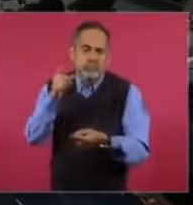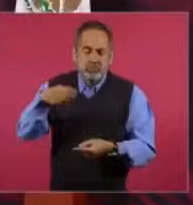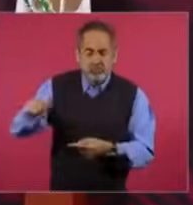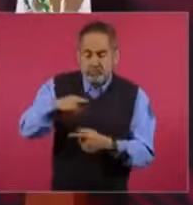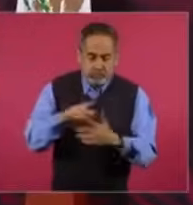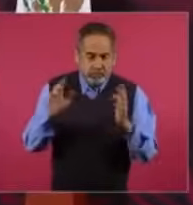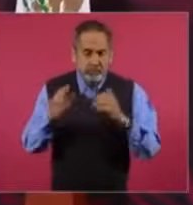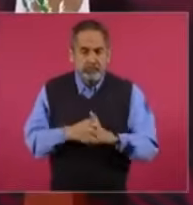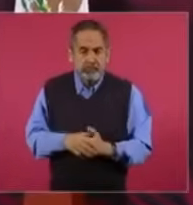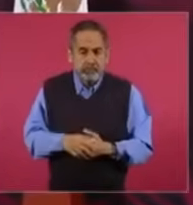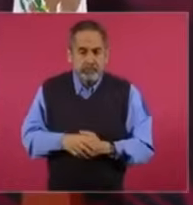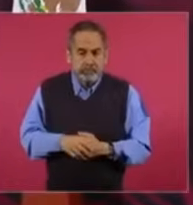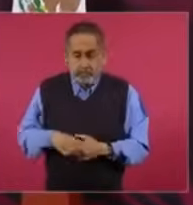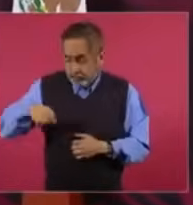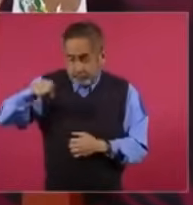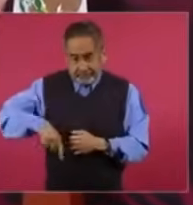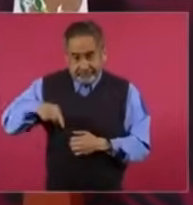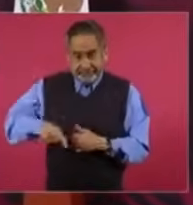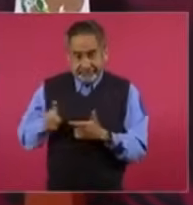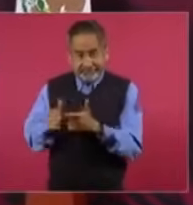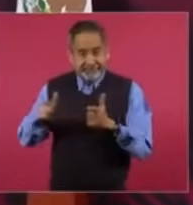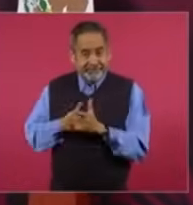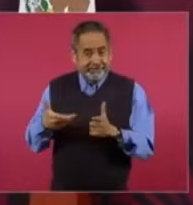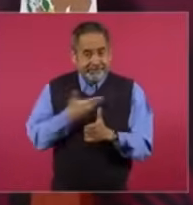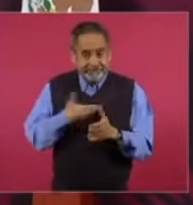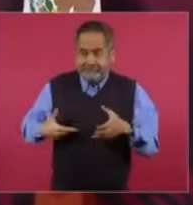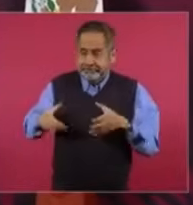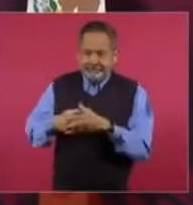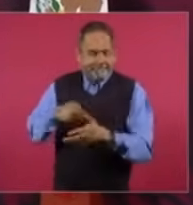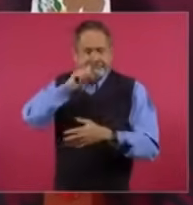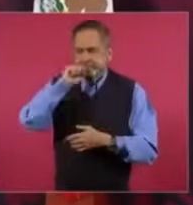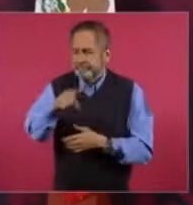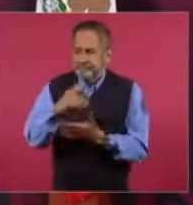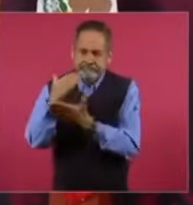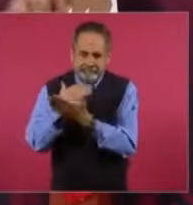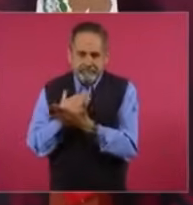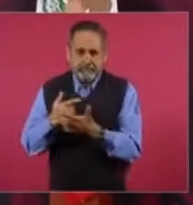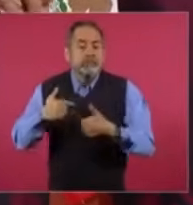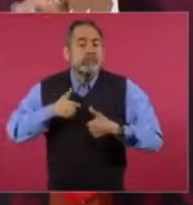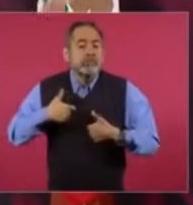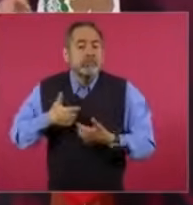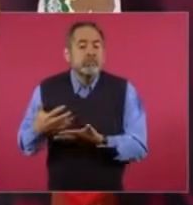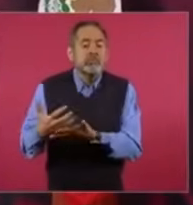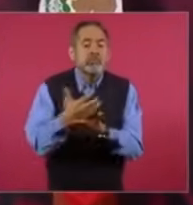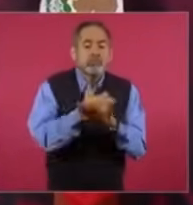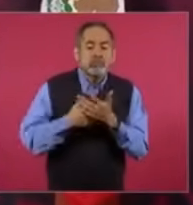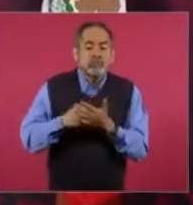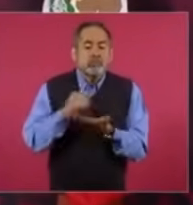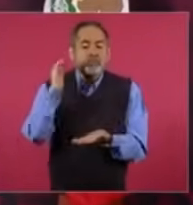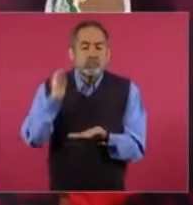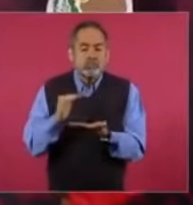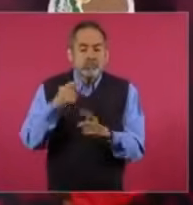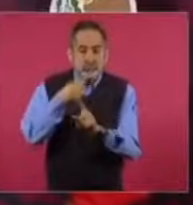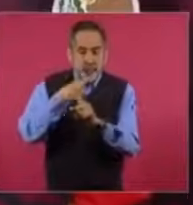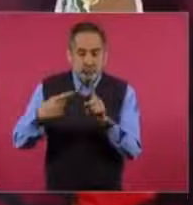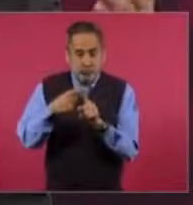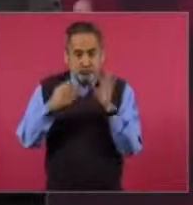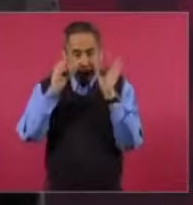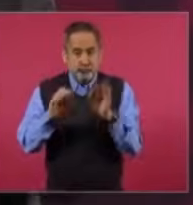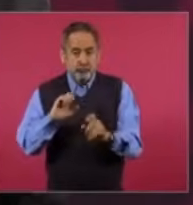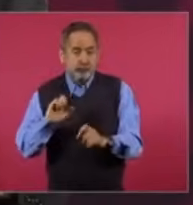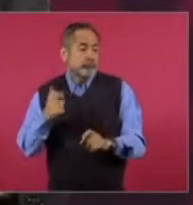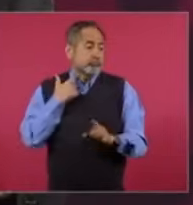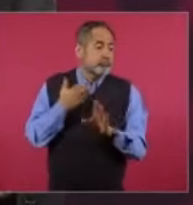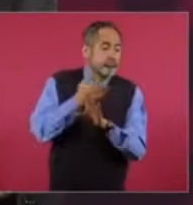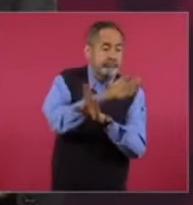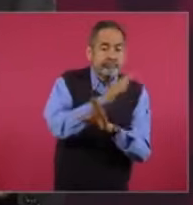Aquí, desde luego, en el Ejecutivo, yo gano menos de la mitad de lo que ganaba el